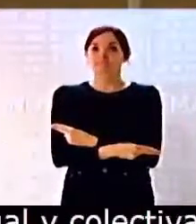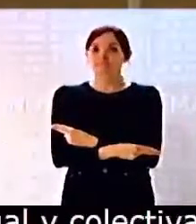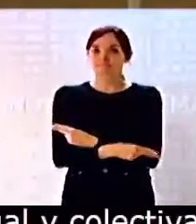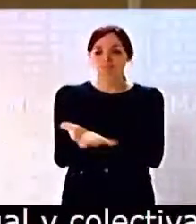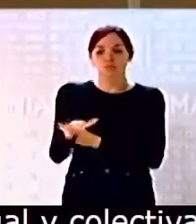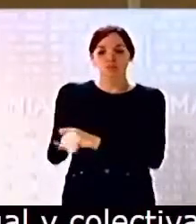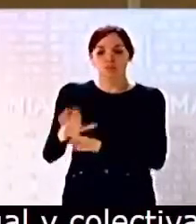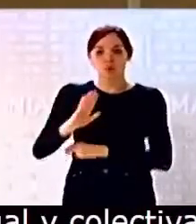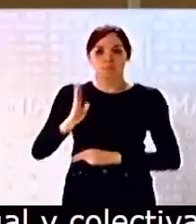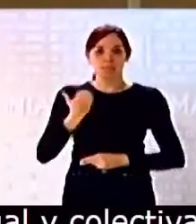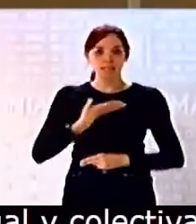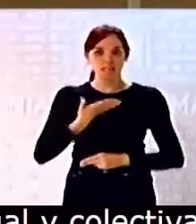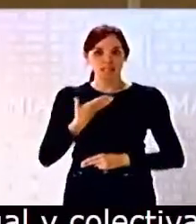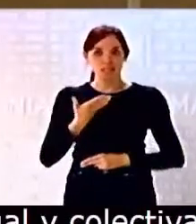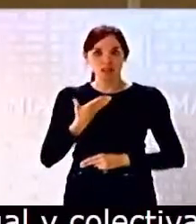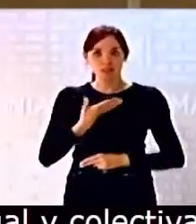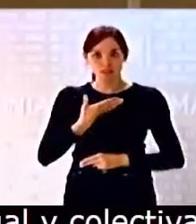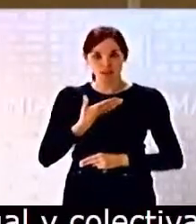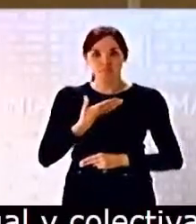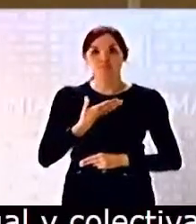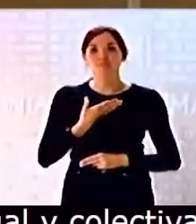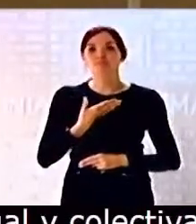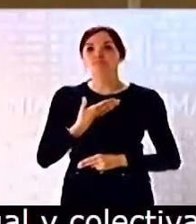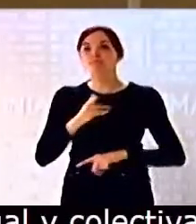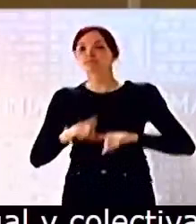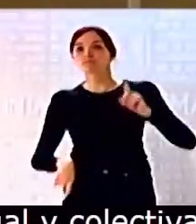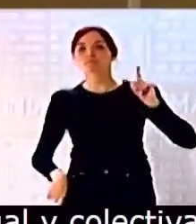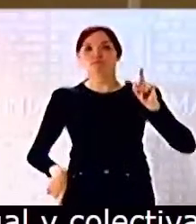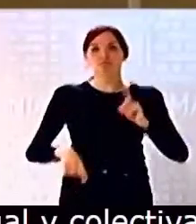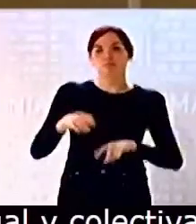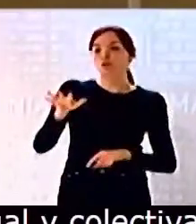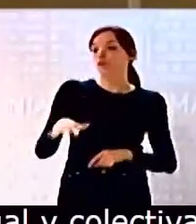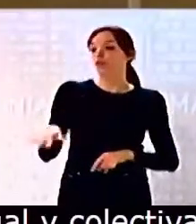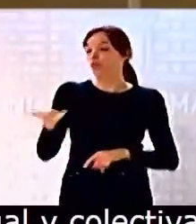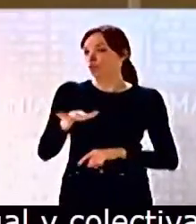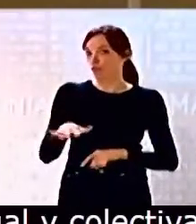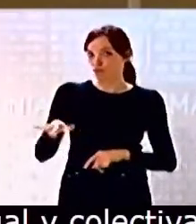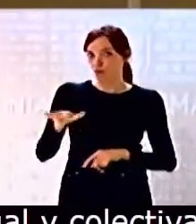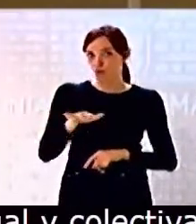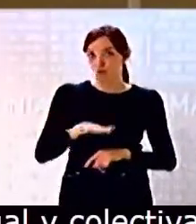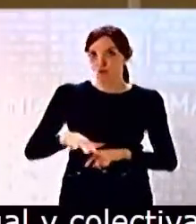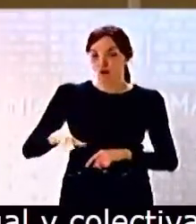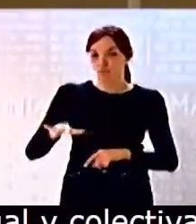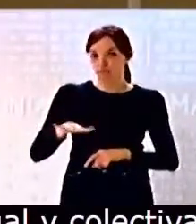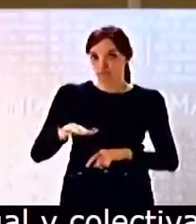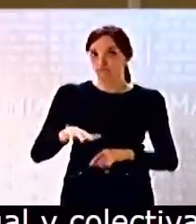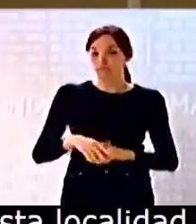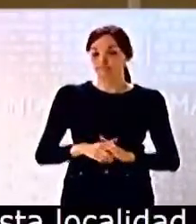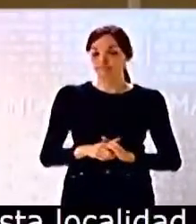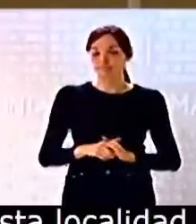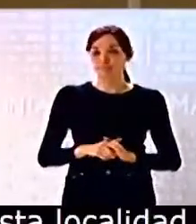esta localidad, en determinadas zonas de salud de esta localidad de